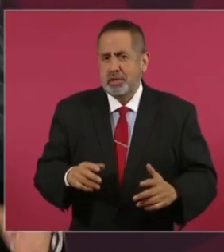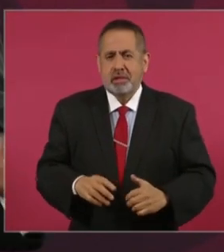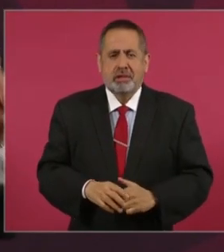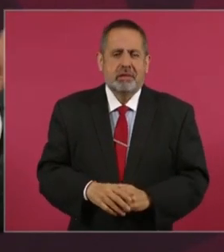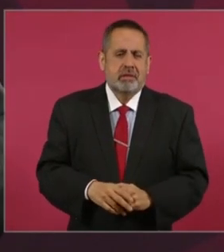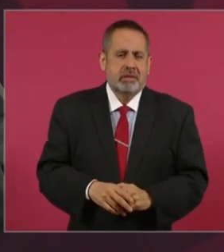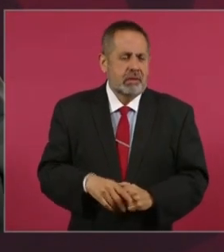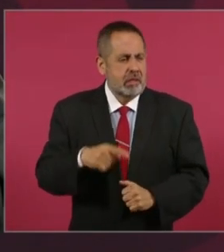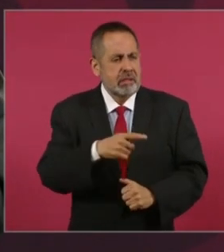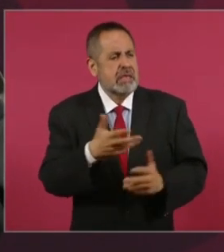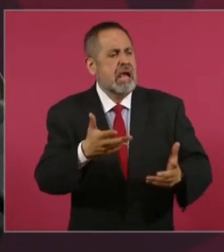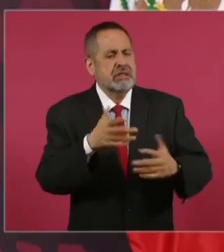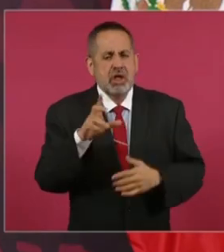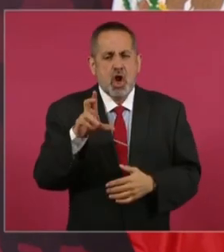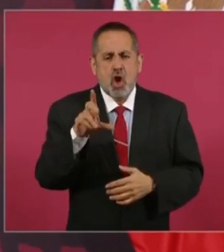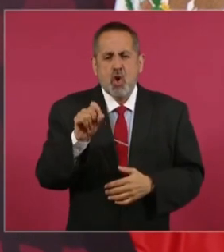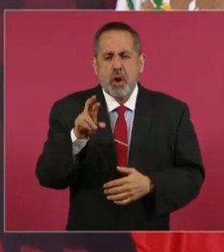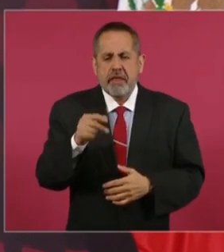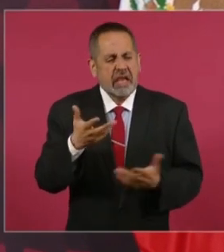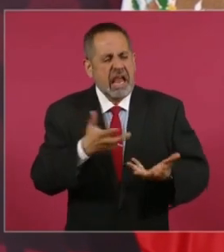¿Y a qué se dedica Loret?